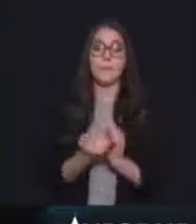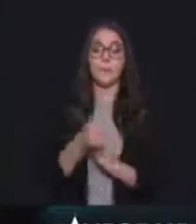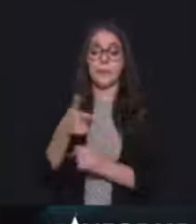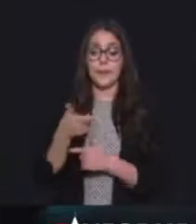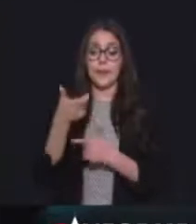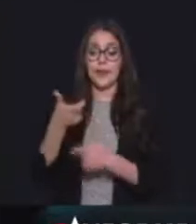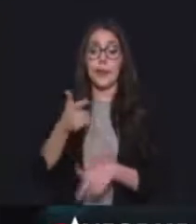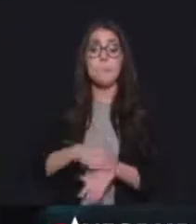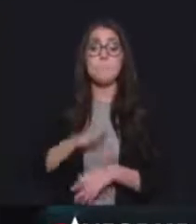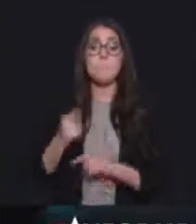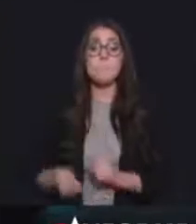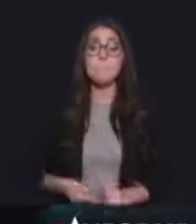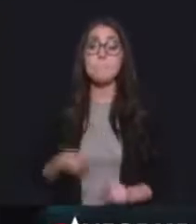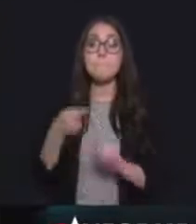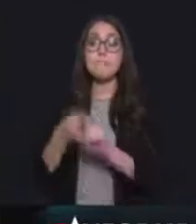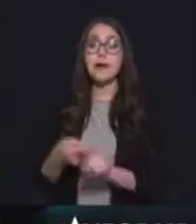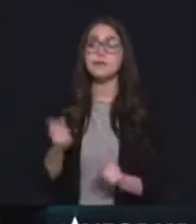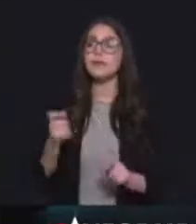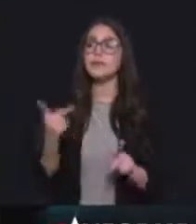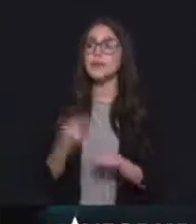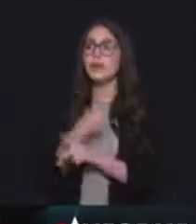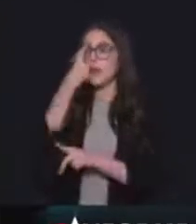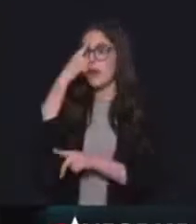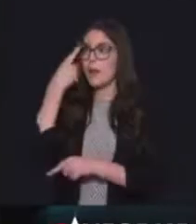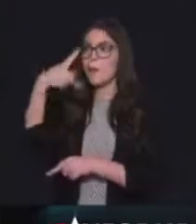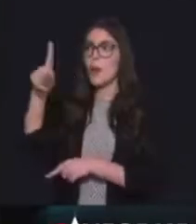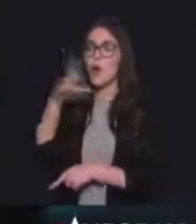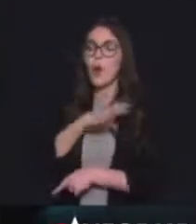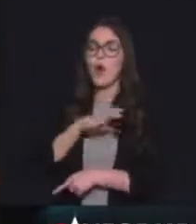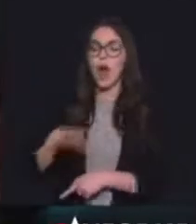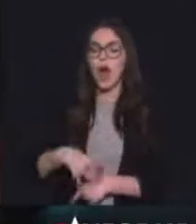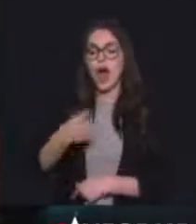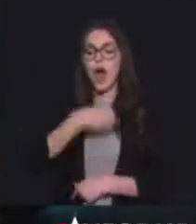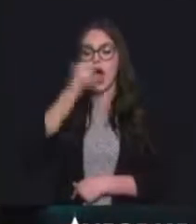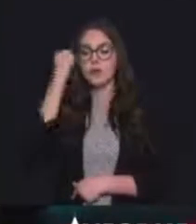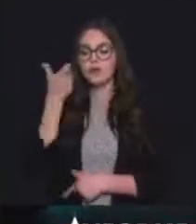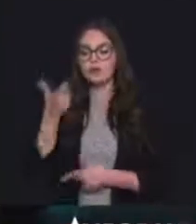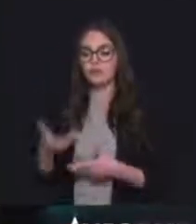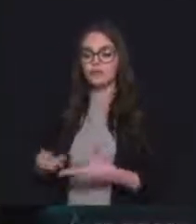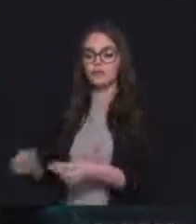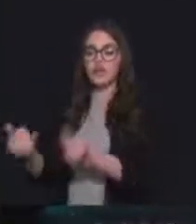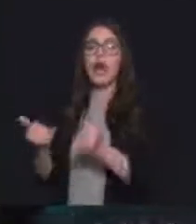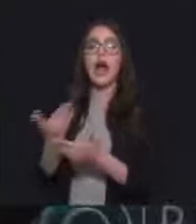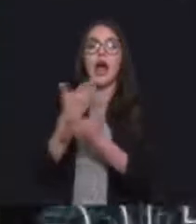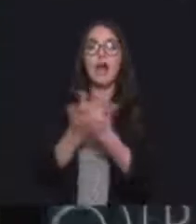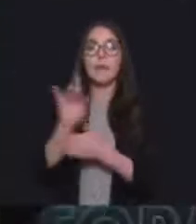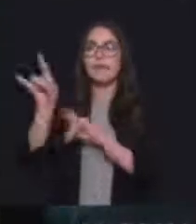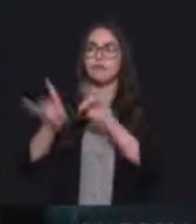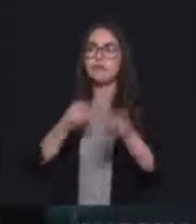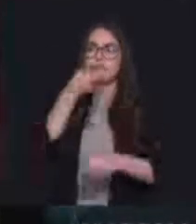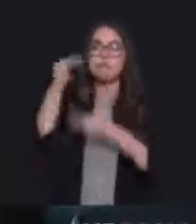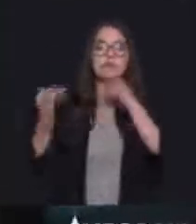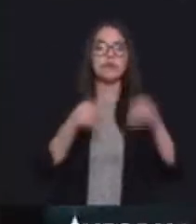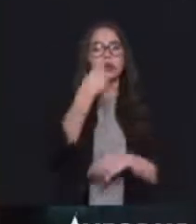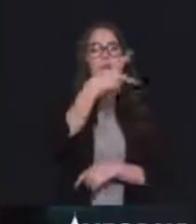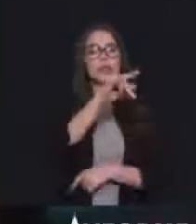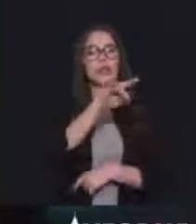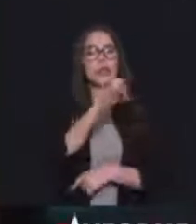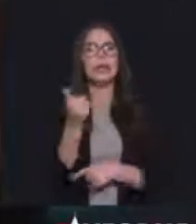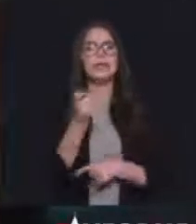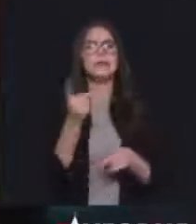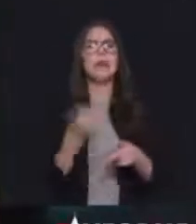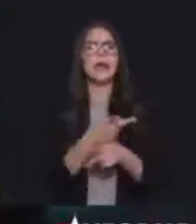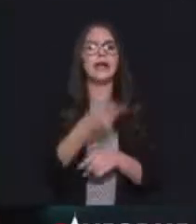el recurso adicional que se da para las campañas. Además de los gastos de operación del INE, en el sentido de